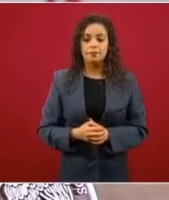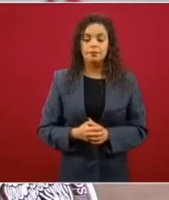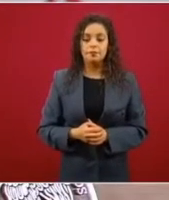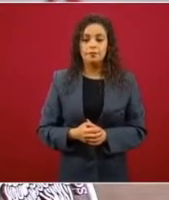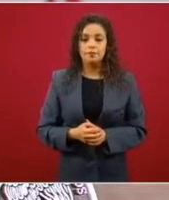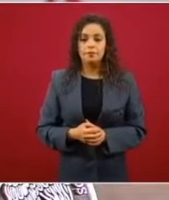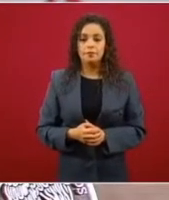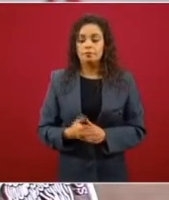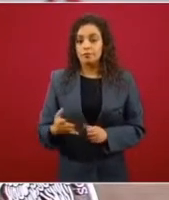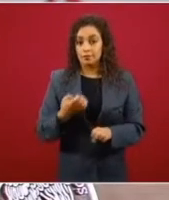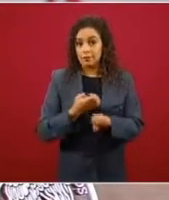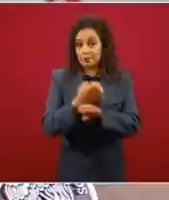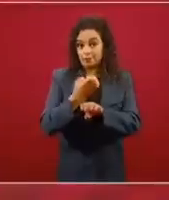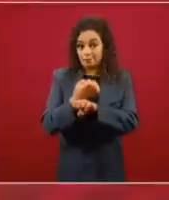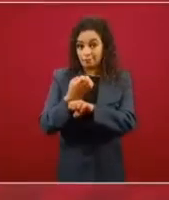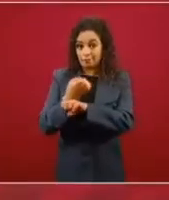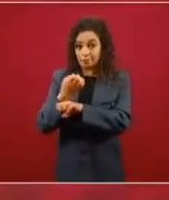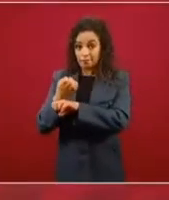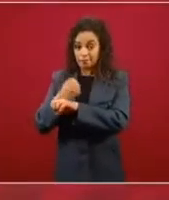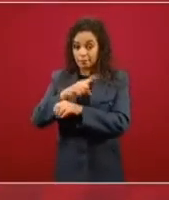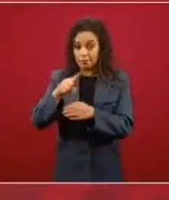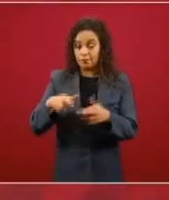todos los estados, todas las regiones